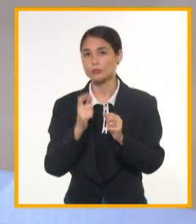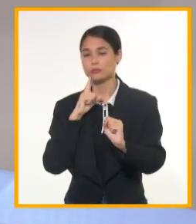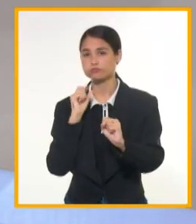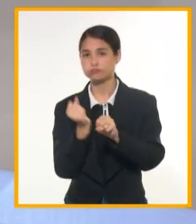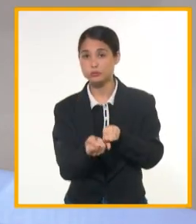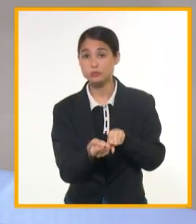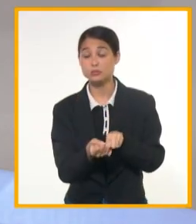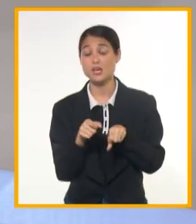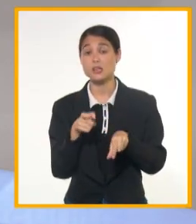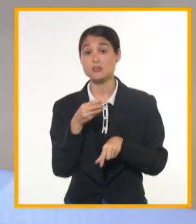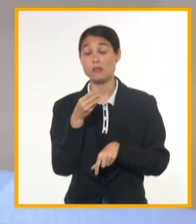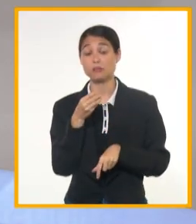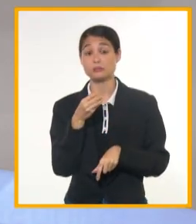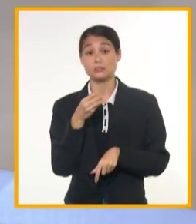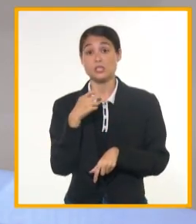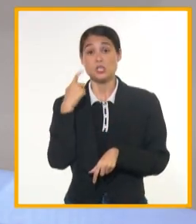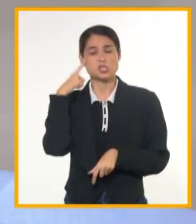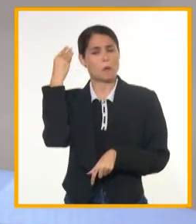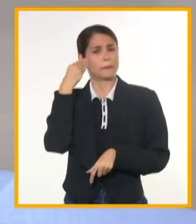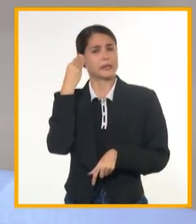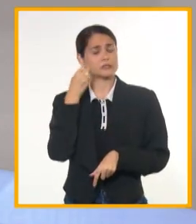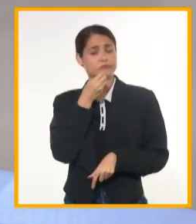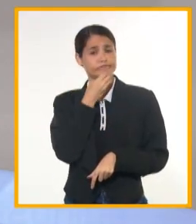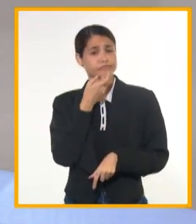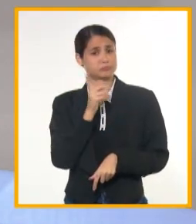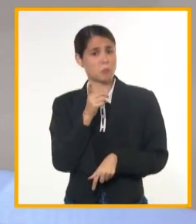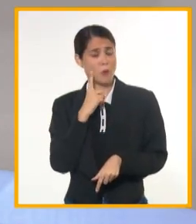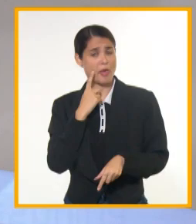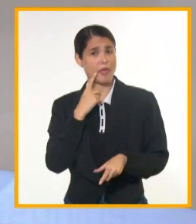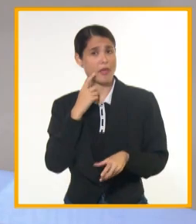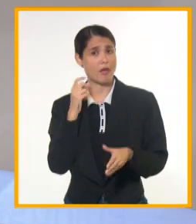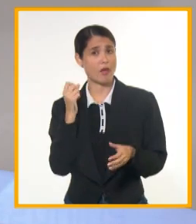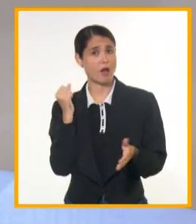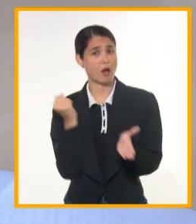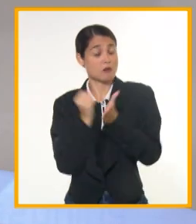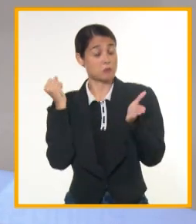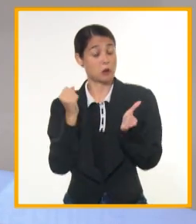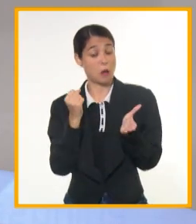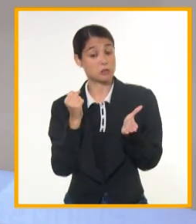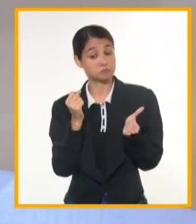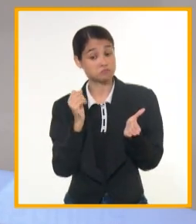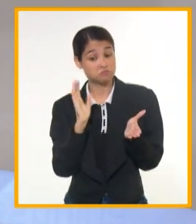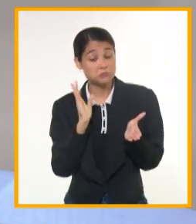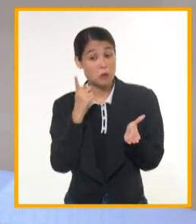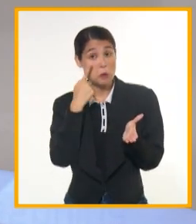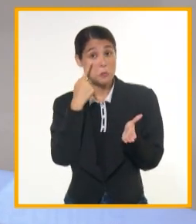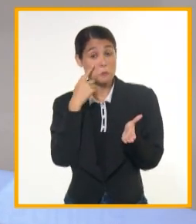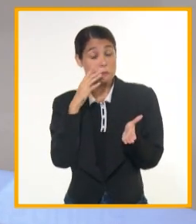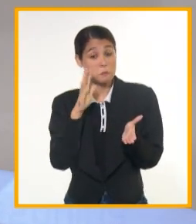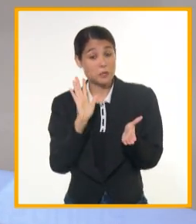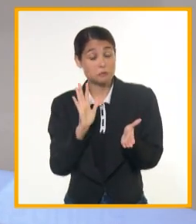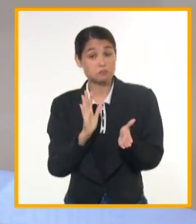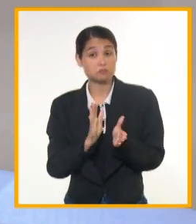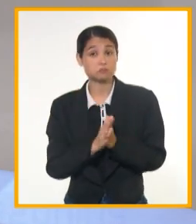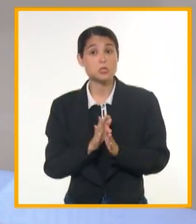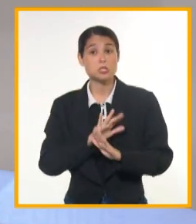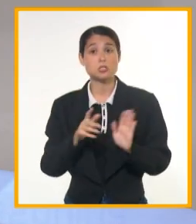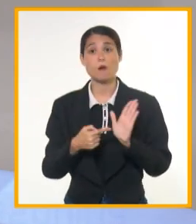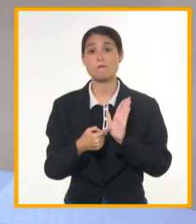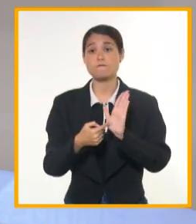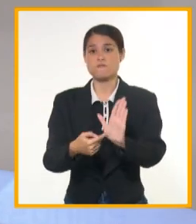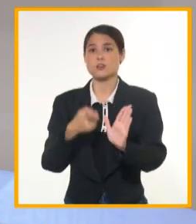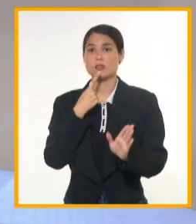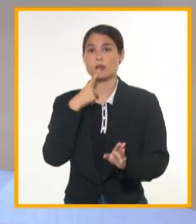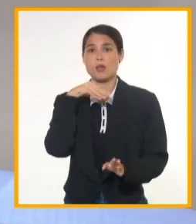muchas posibilidades de pasar, de ser aprobado, no lo creo, por lo menos representa el sentir de